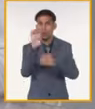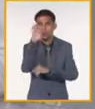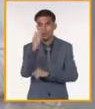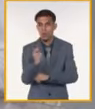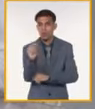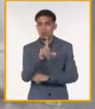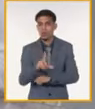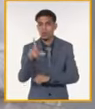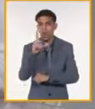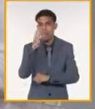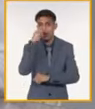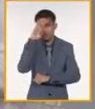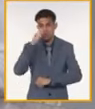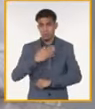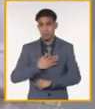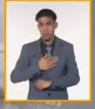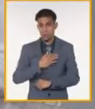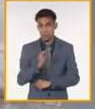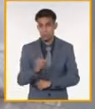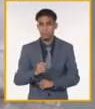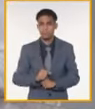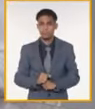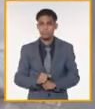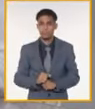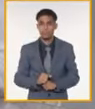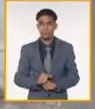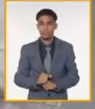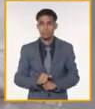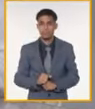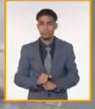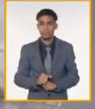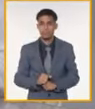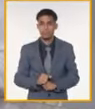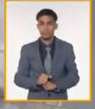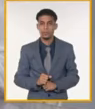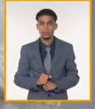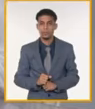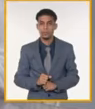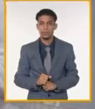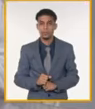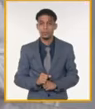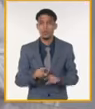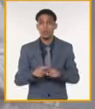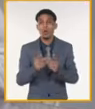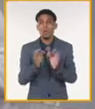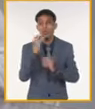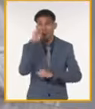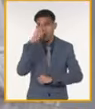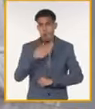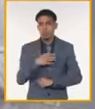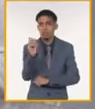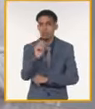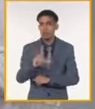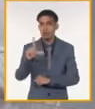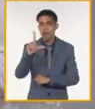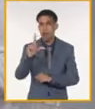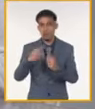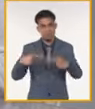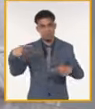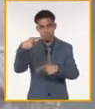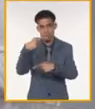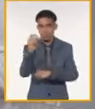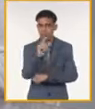social del país en un estado con una constitución que ratifica que es socialista hay principio que que